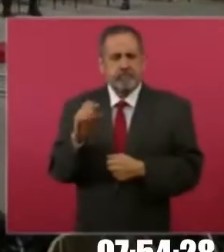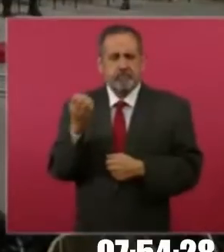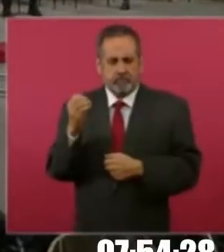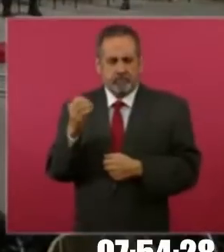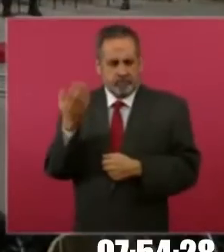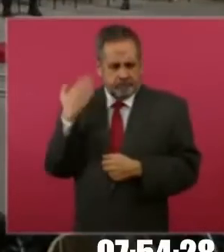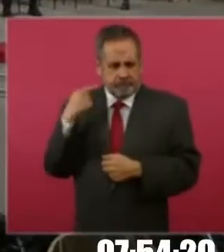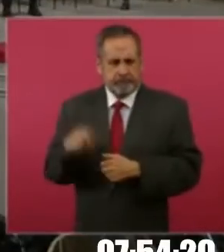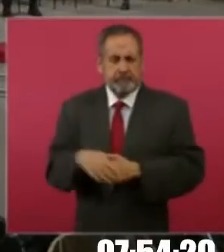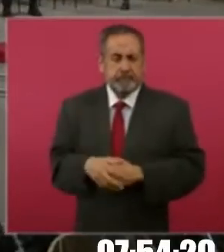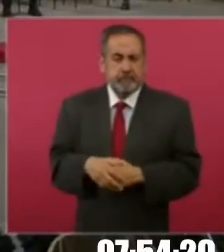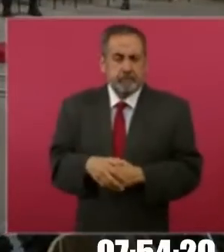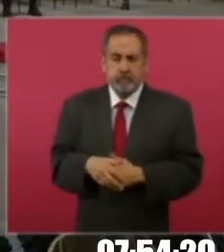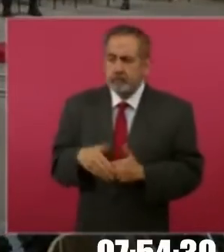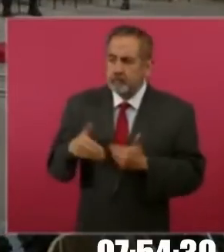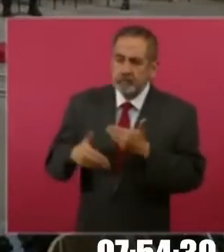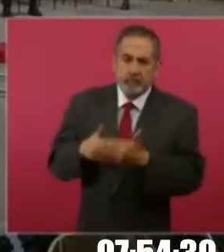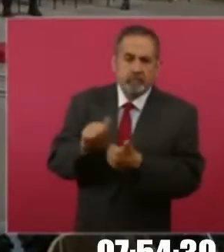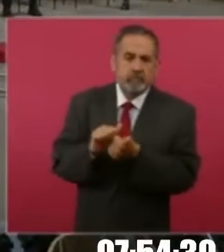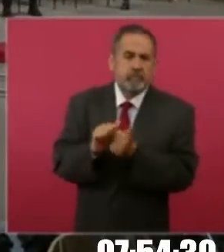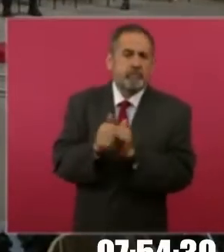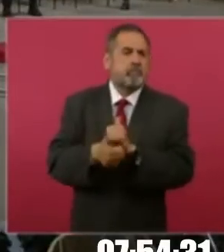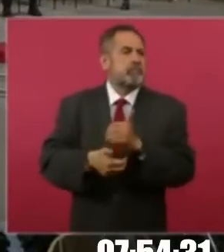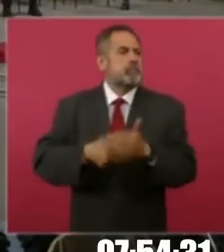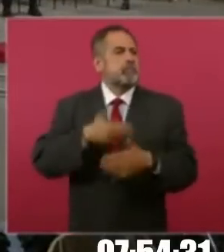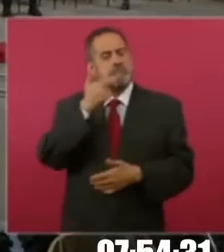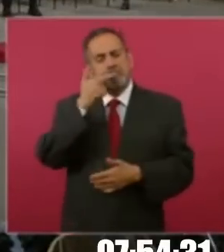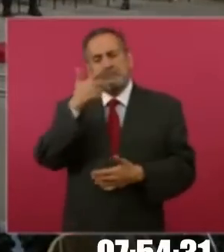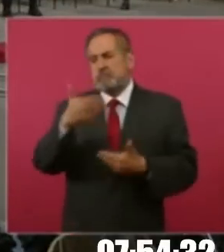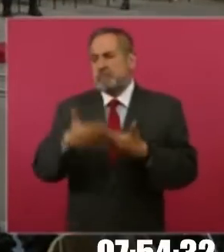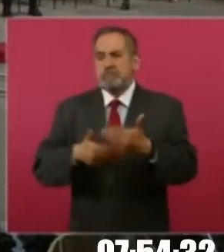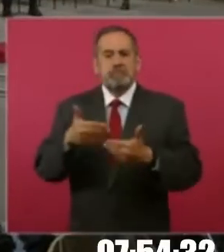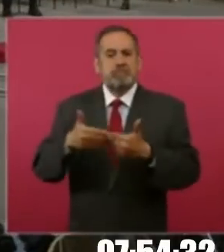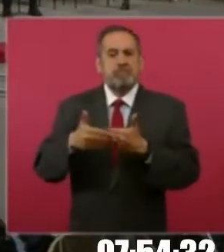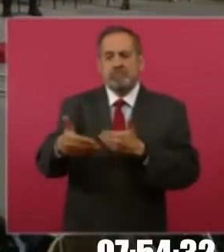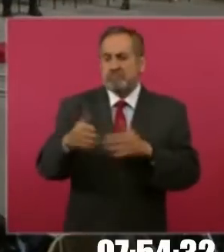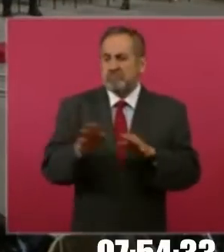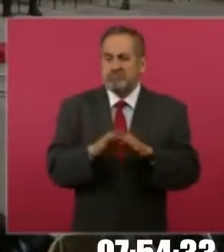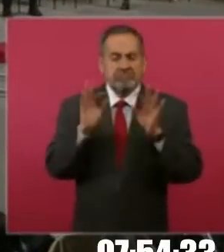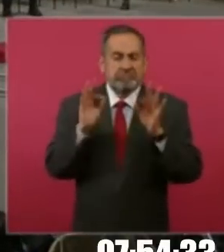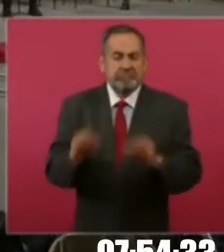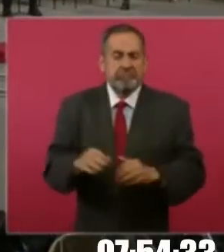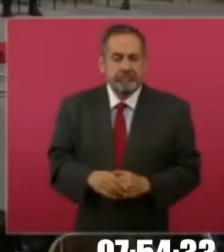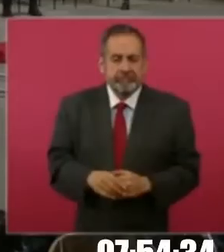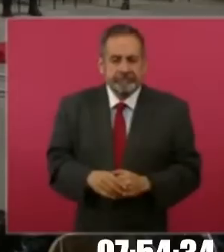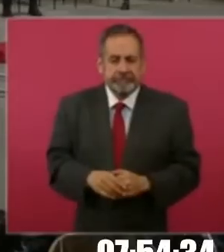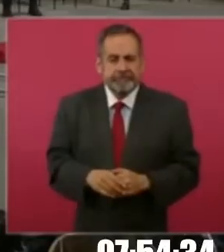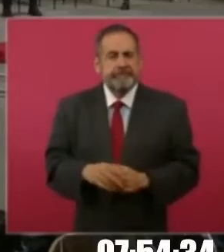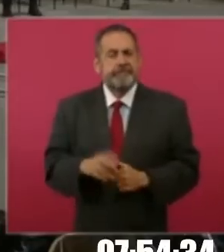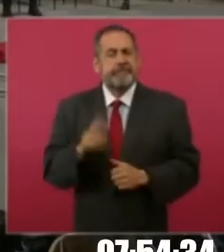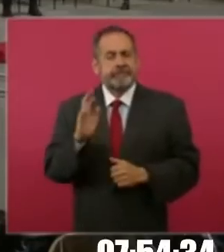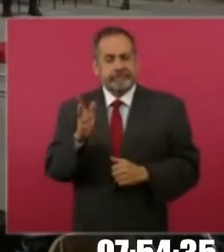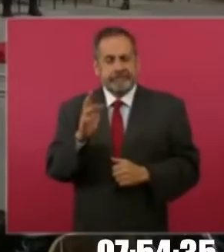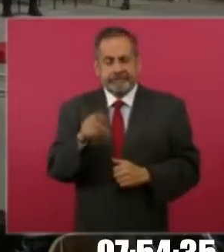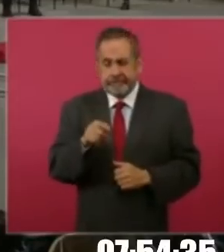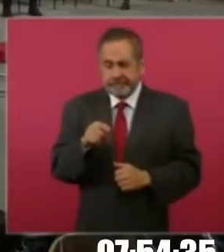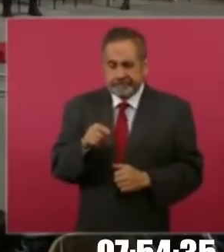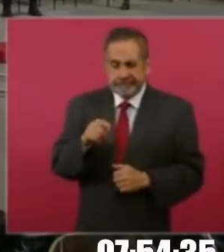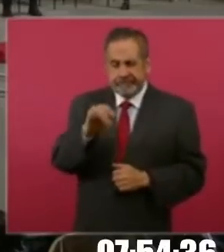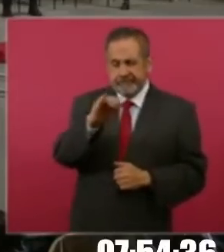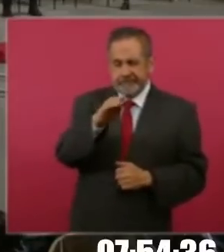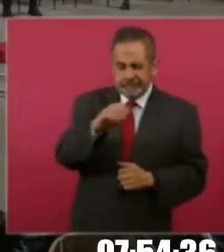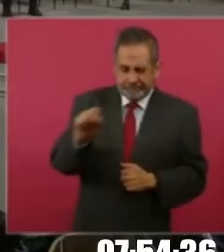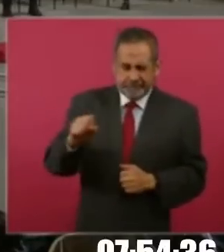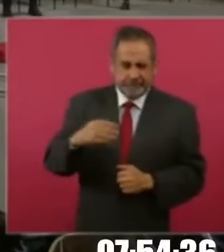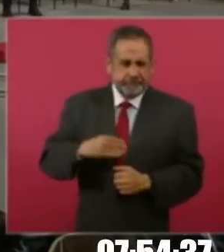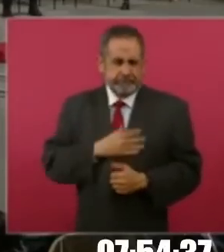en ese periodo hemos avanzado de manera significativa hemos transferido a IMSS